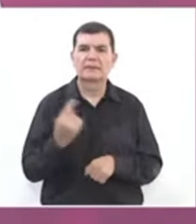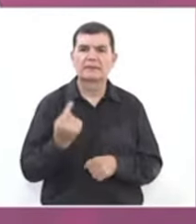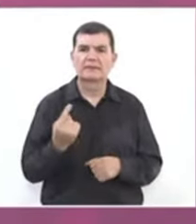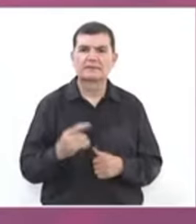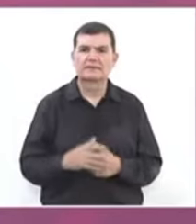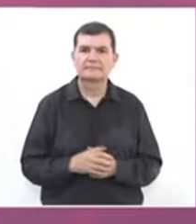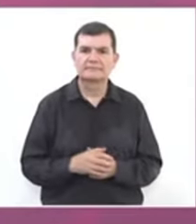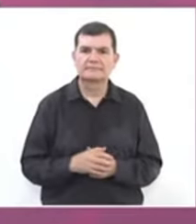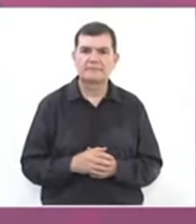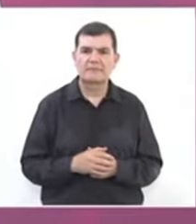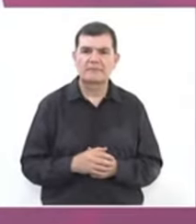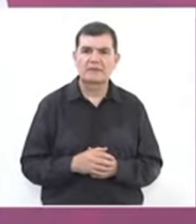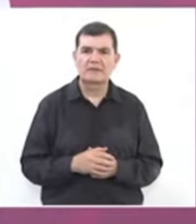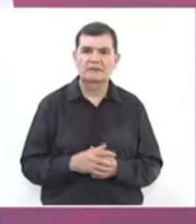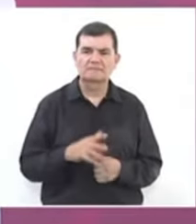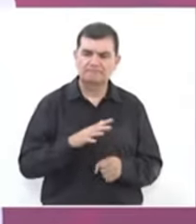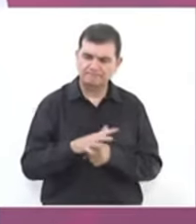se pudo